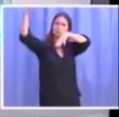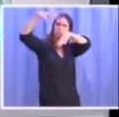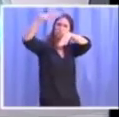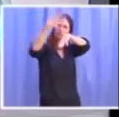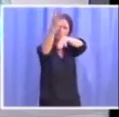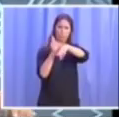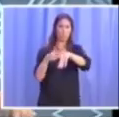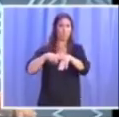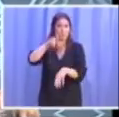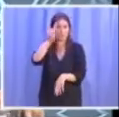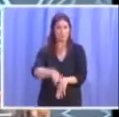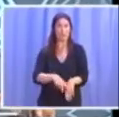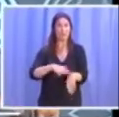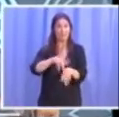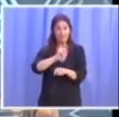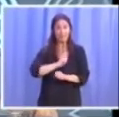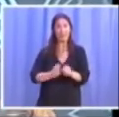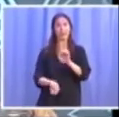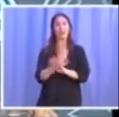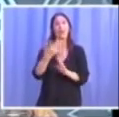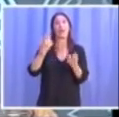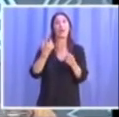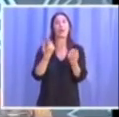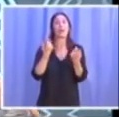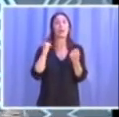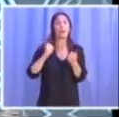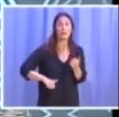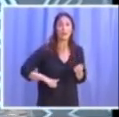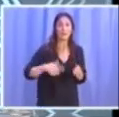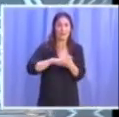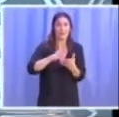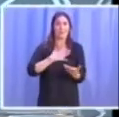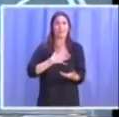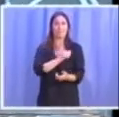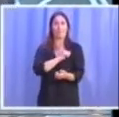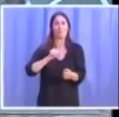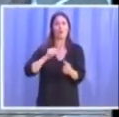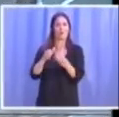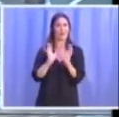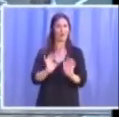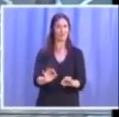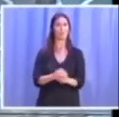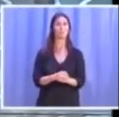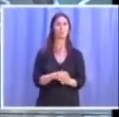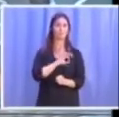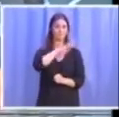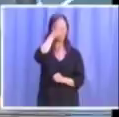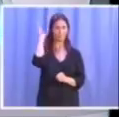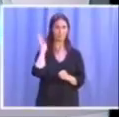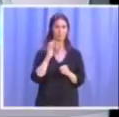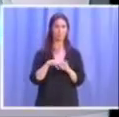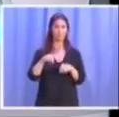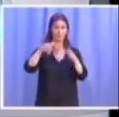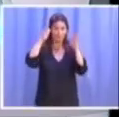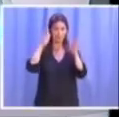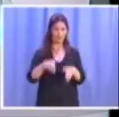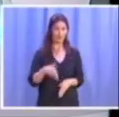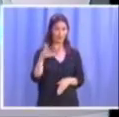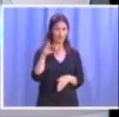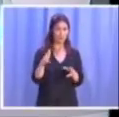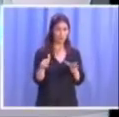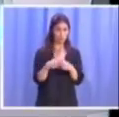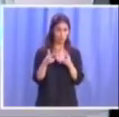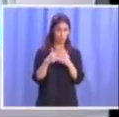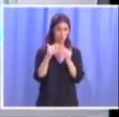Y así obtengamos riqueza y Granada genere su propia energía. Bien. Señor Cambril. Bien, estamos en el bloque de derechos sociales